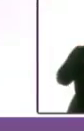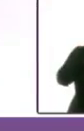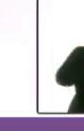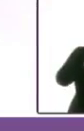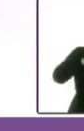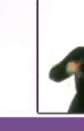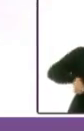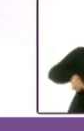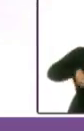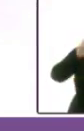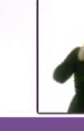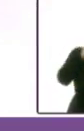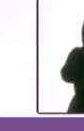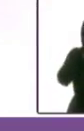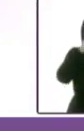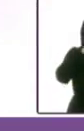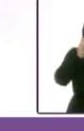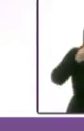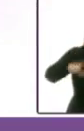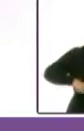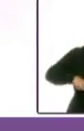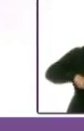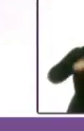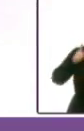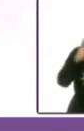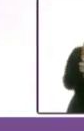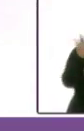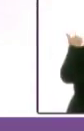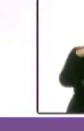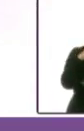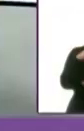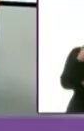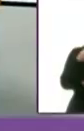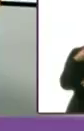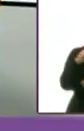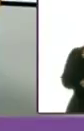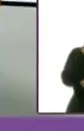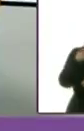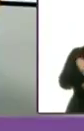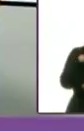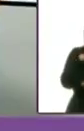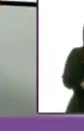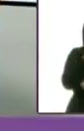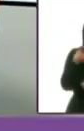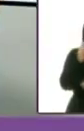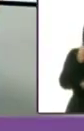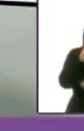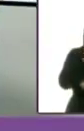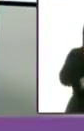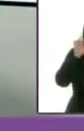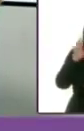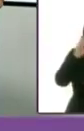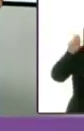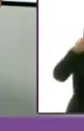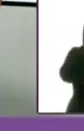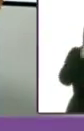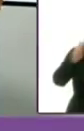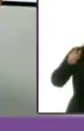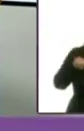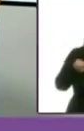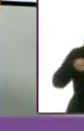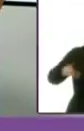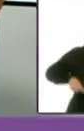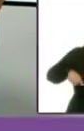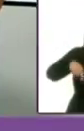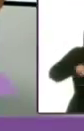Mikel, o no entiendo como por qué Mikel se lanza contra Suárez del Real, pareciera un asunto más personal, pero lo que sí es